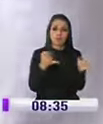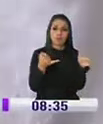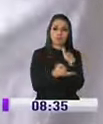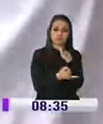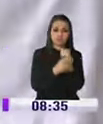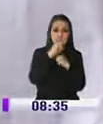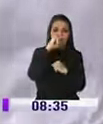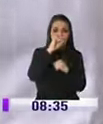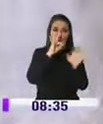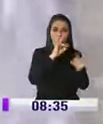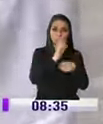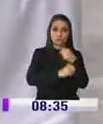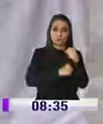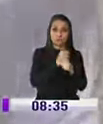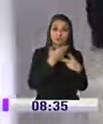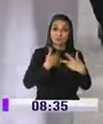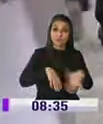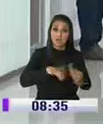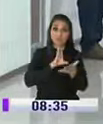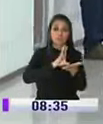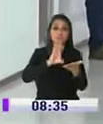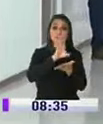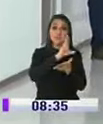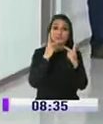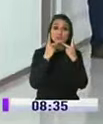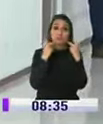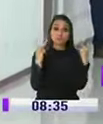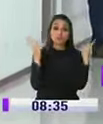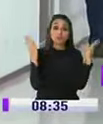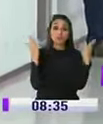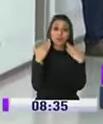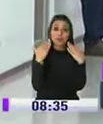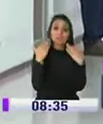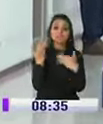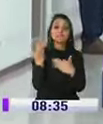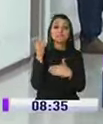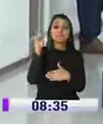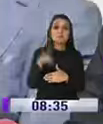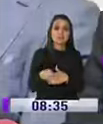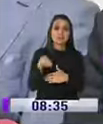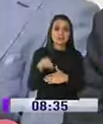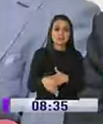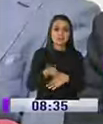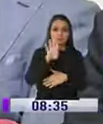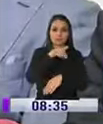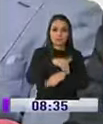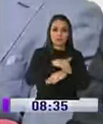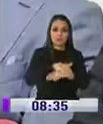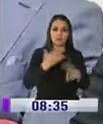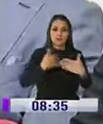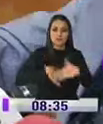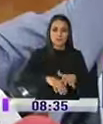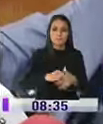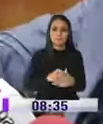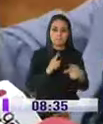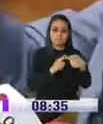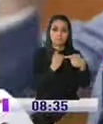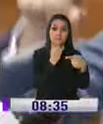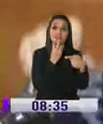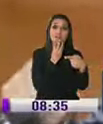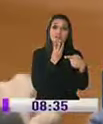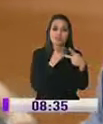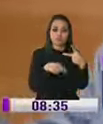años de edad en un colegio público, será este martes a las 16 horas. Dalo Bucaram y Pedro Granja cuestionaron